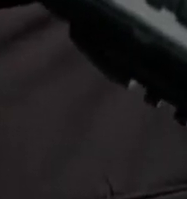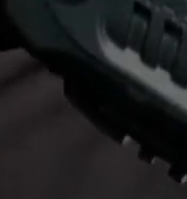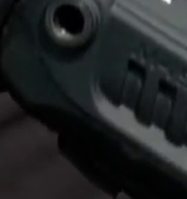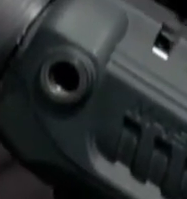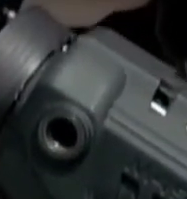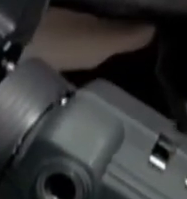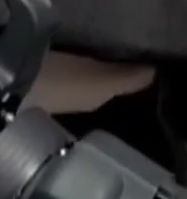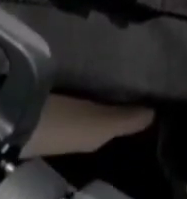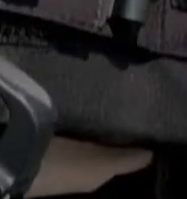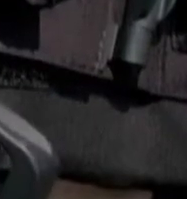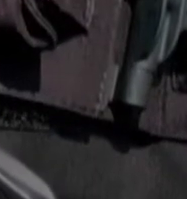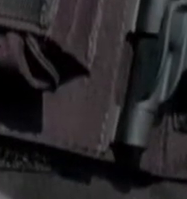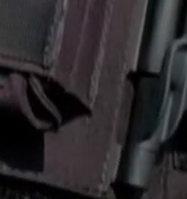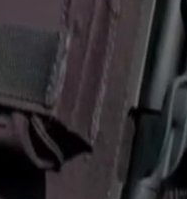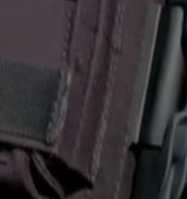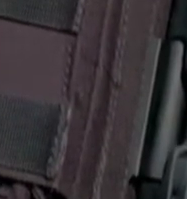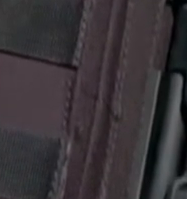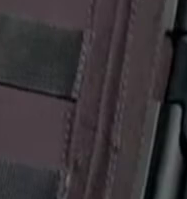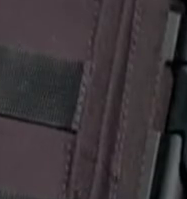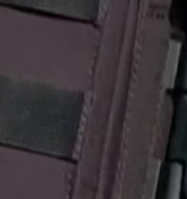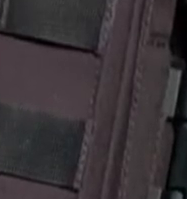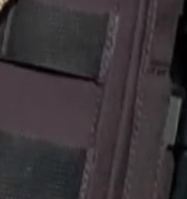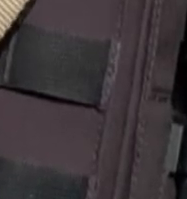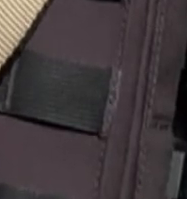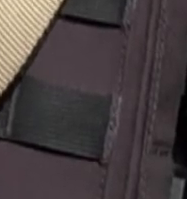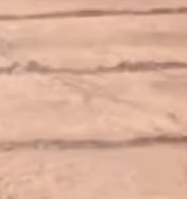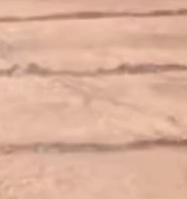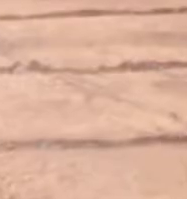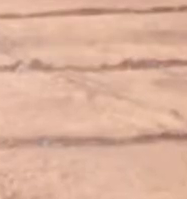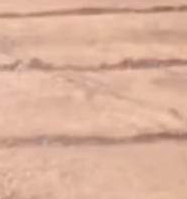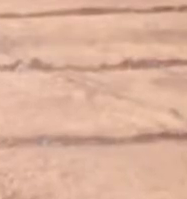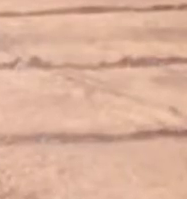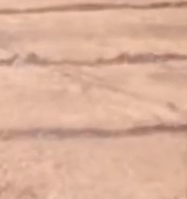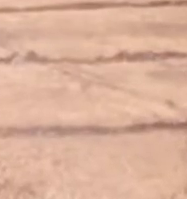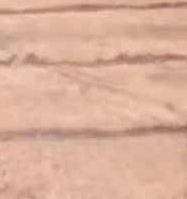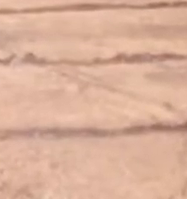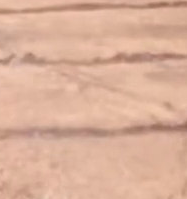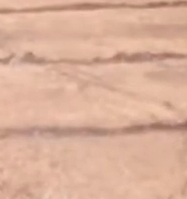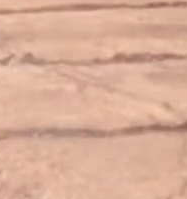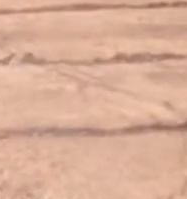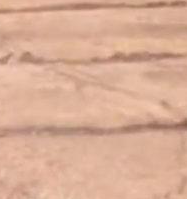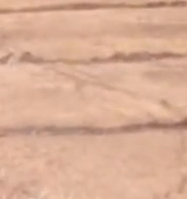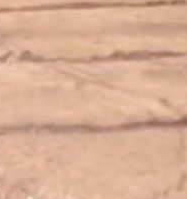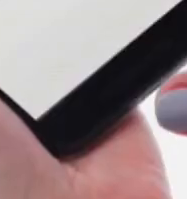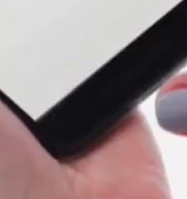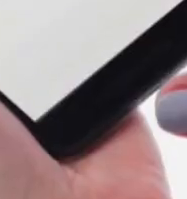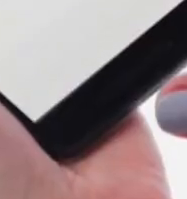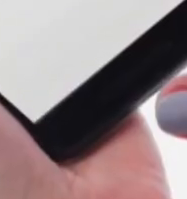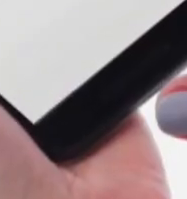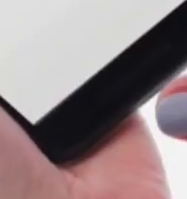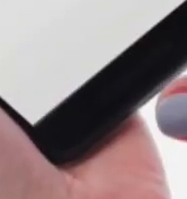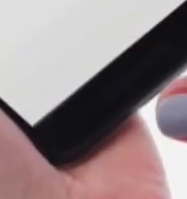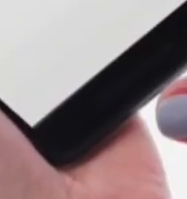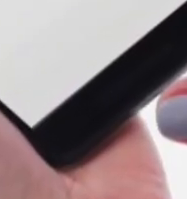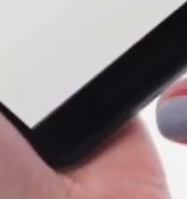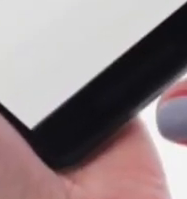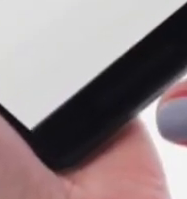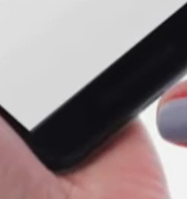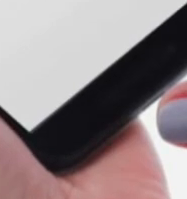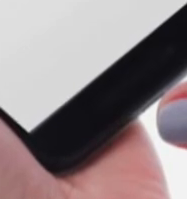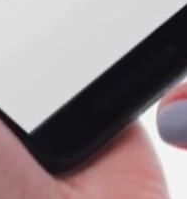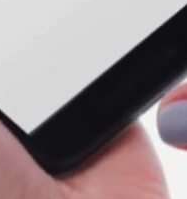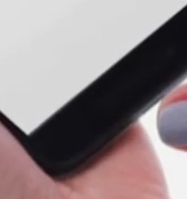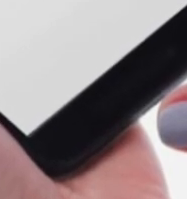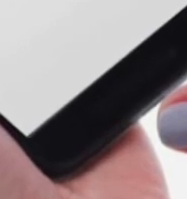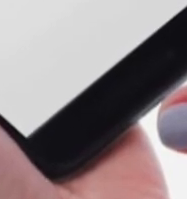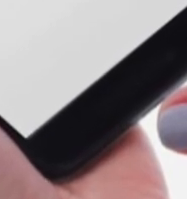a todas las personas. Durante este proceso electoral 2020-2021, la videodenuncia, la app FEDENL y